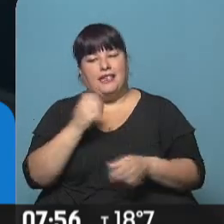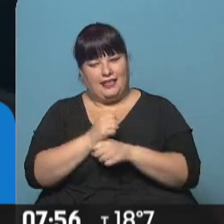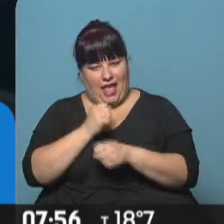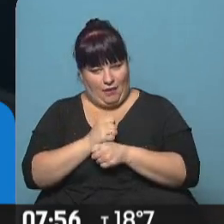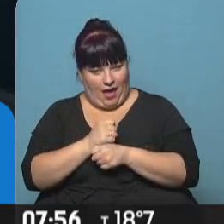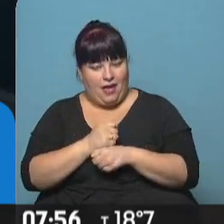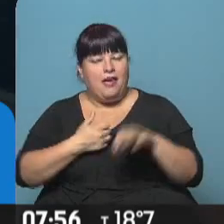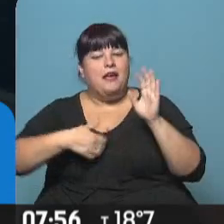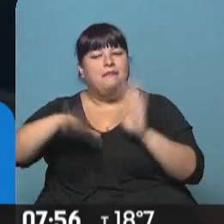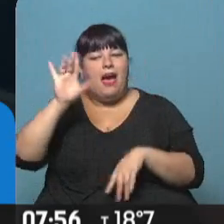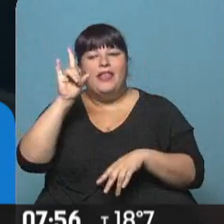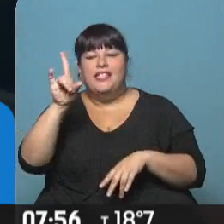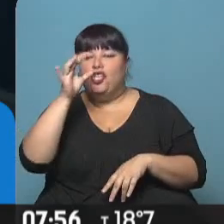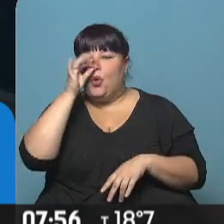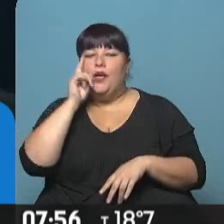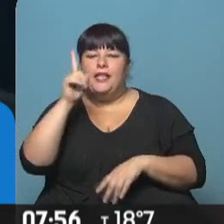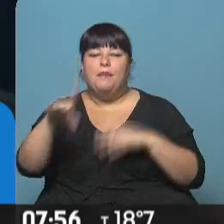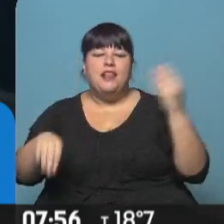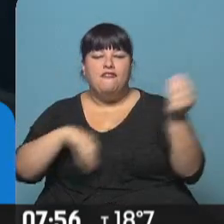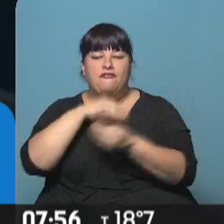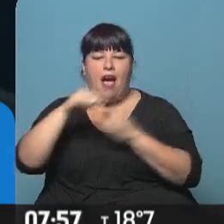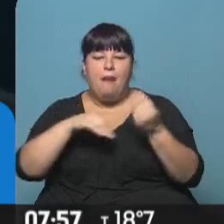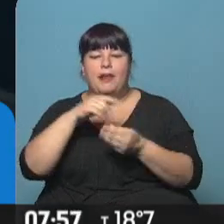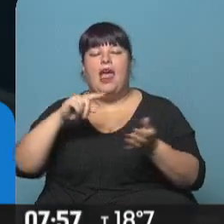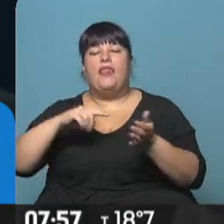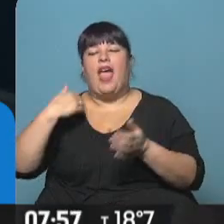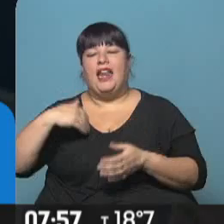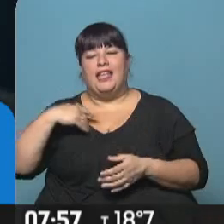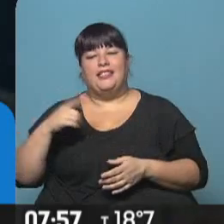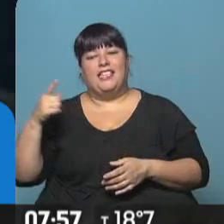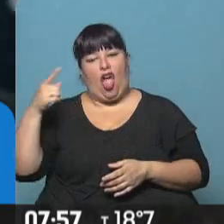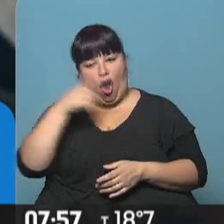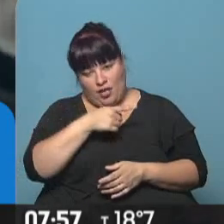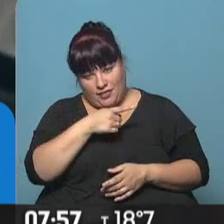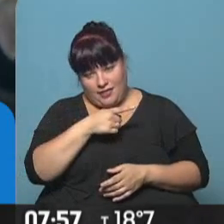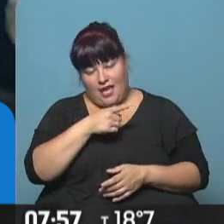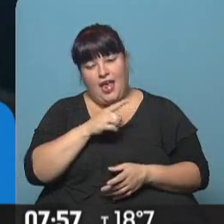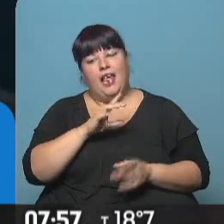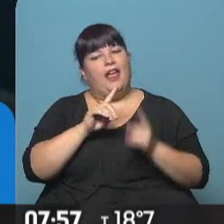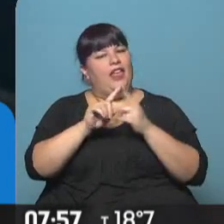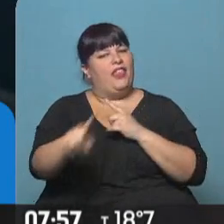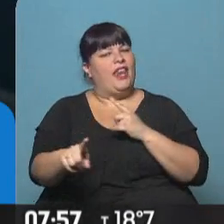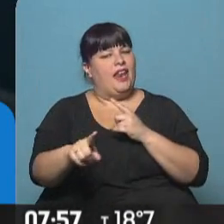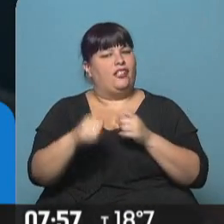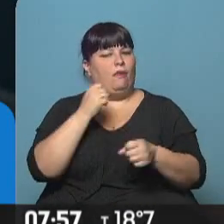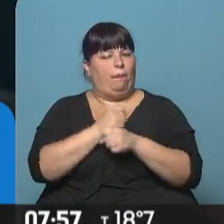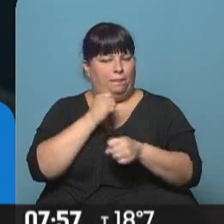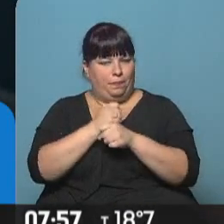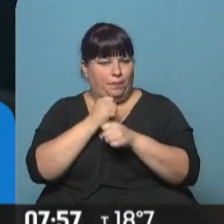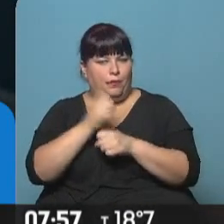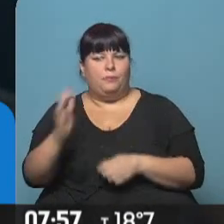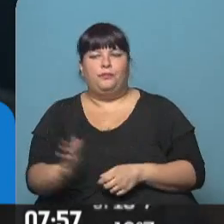del trabajo de más de 120.000 familias del oeste argentino que en forma directa trabajan